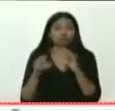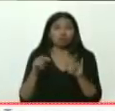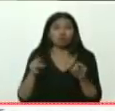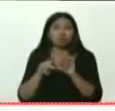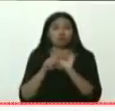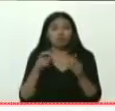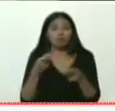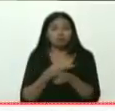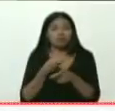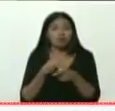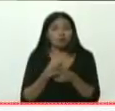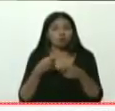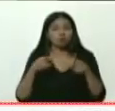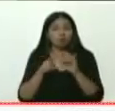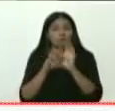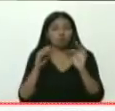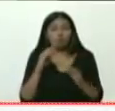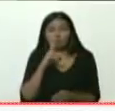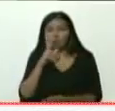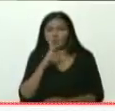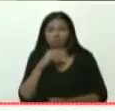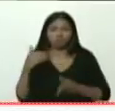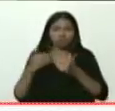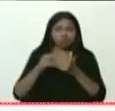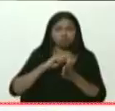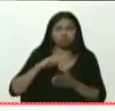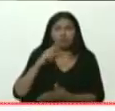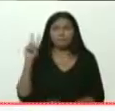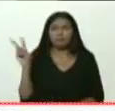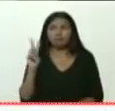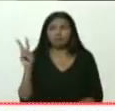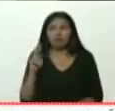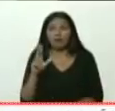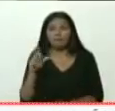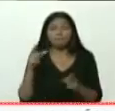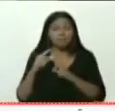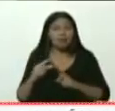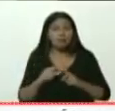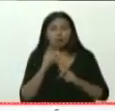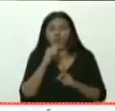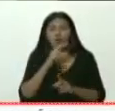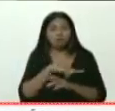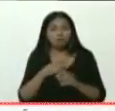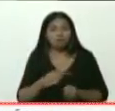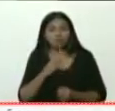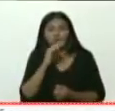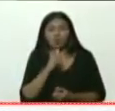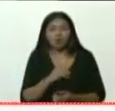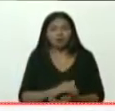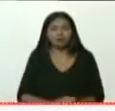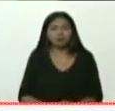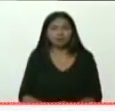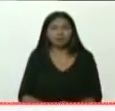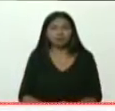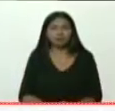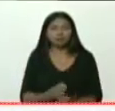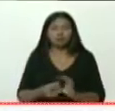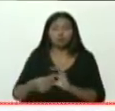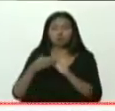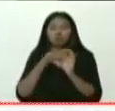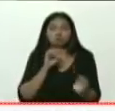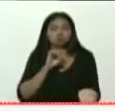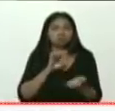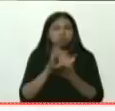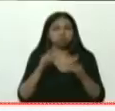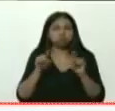en agosto, brutales contra el país. No tienen palabra, no tienen poder. Los Estados Unidos los patean